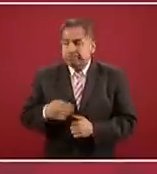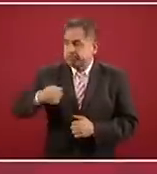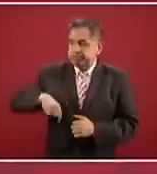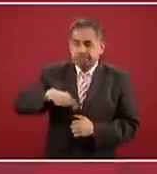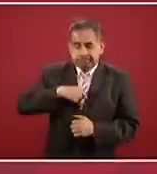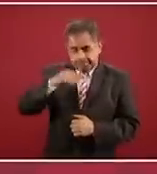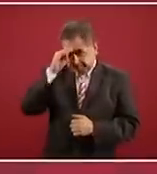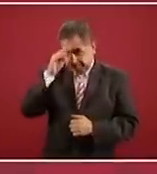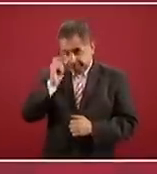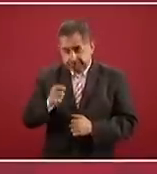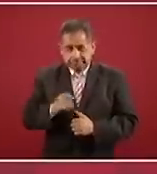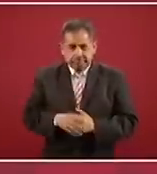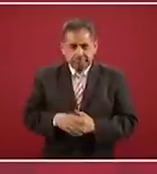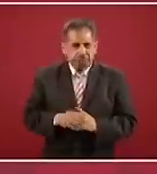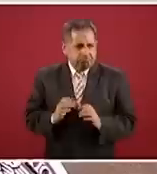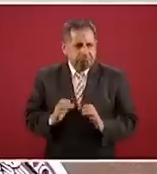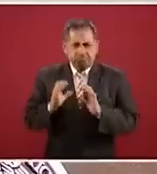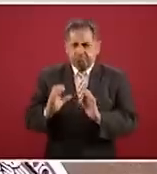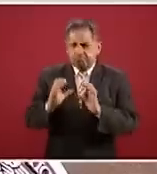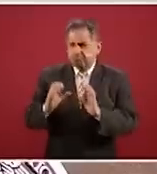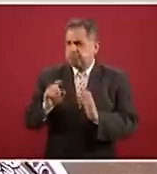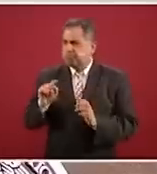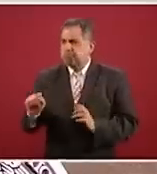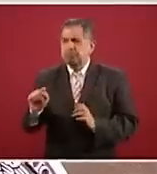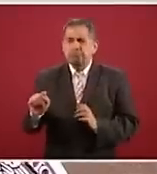nosotros estamos cuidando eso